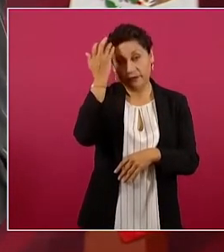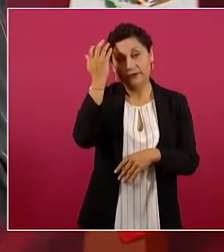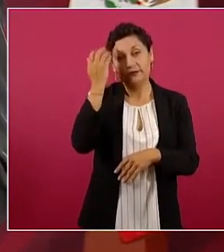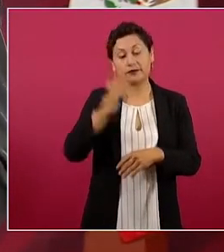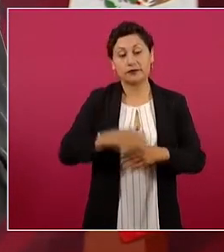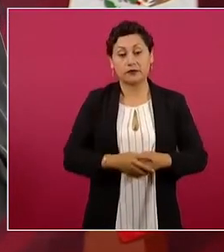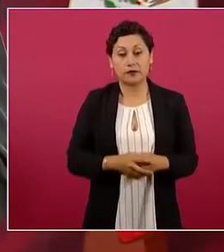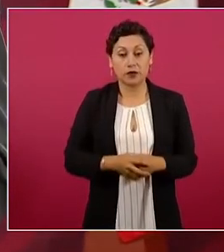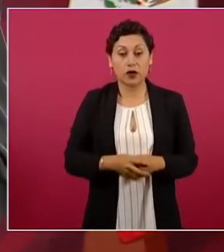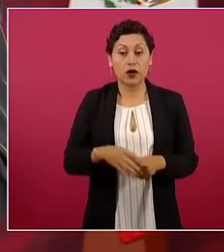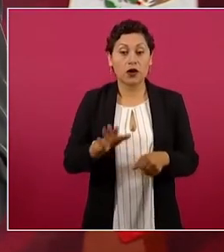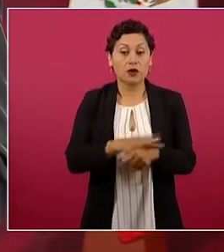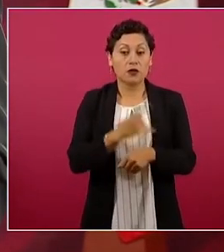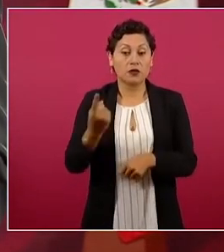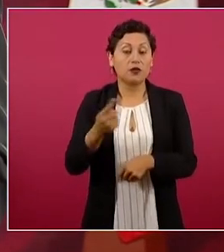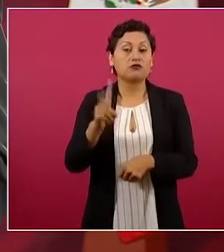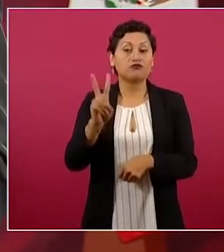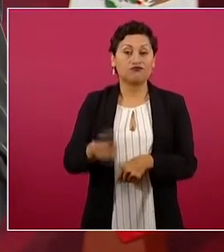Llovió mucho